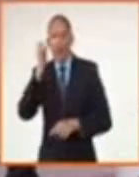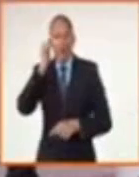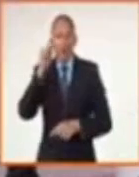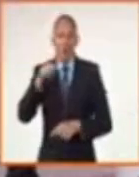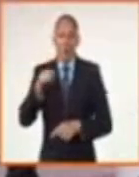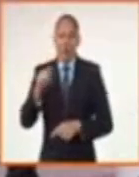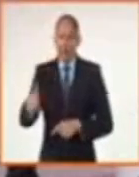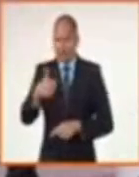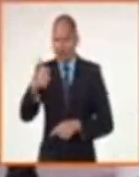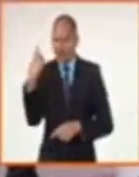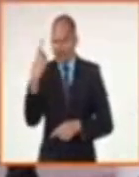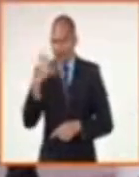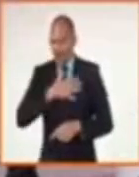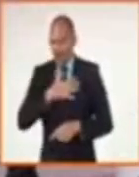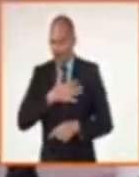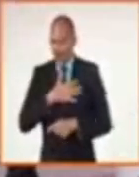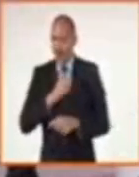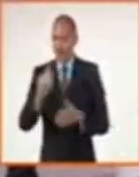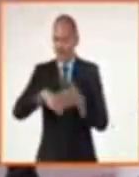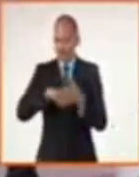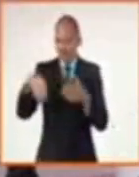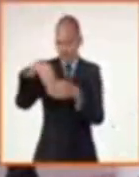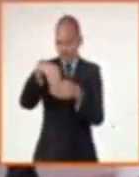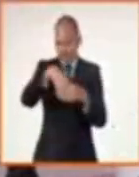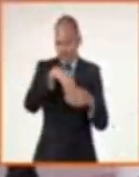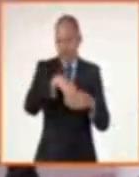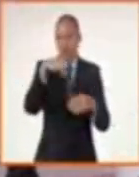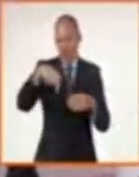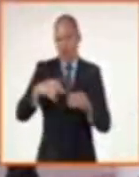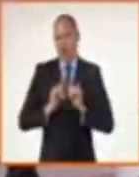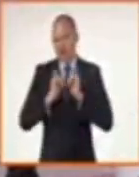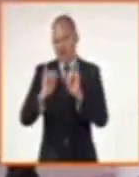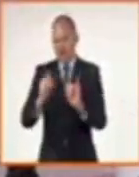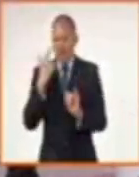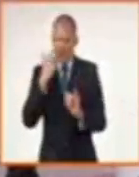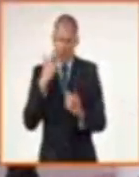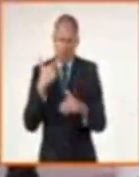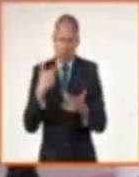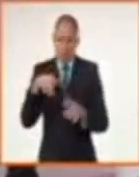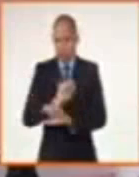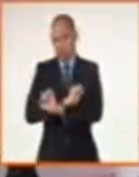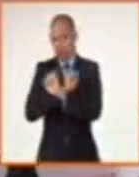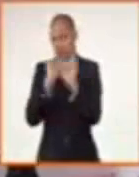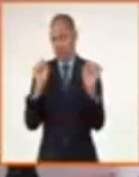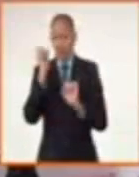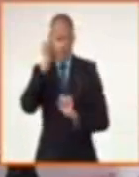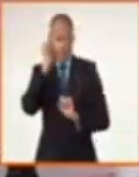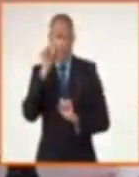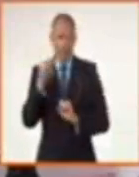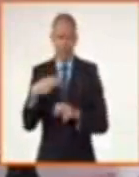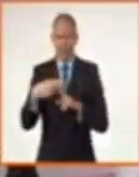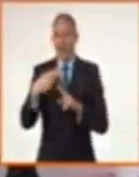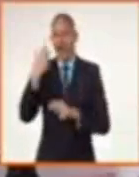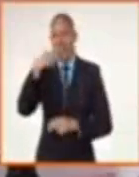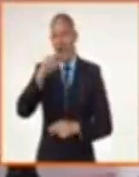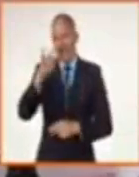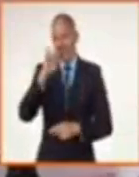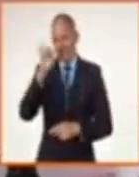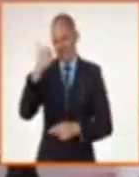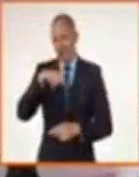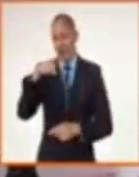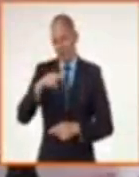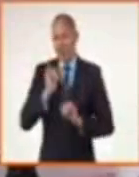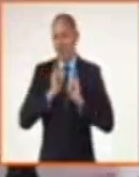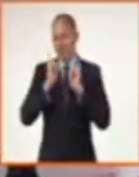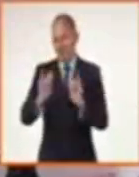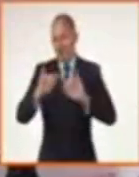Nacional. Les propongo ver las palabras esta mañana de la compañera Lina Balseiro, el intercambio con